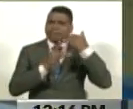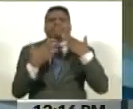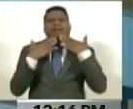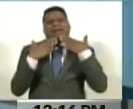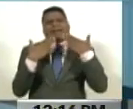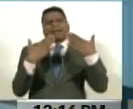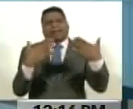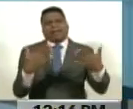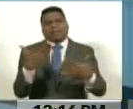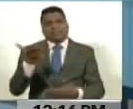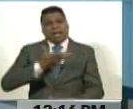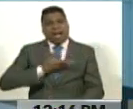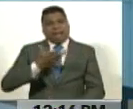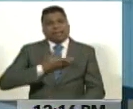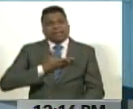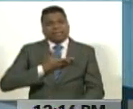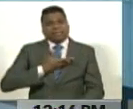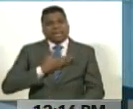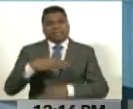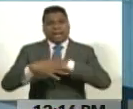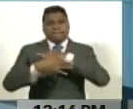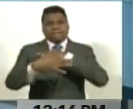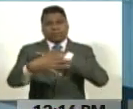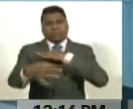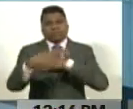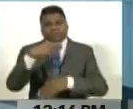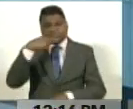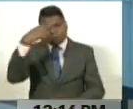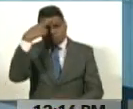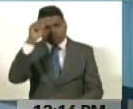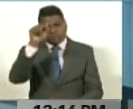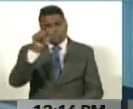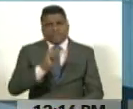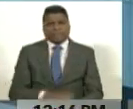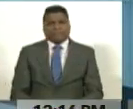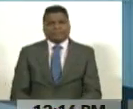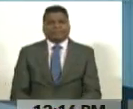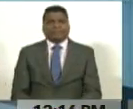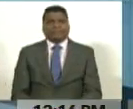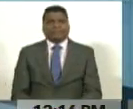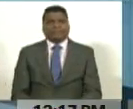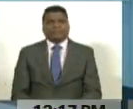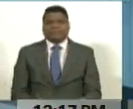Francisco Garcés, alcalde del municipio Guaycapuro de Los